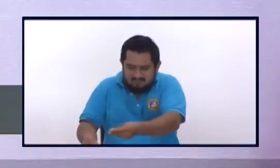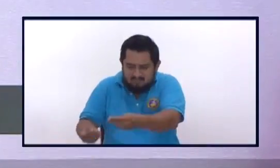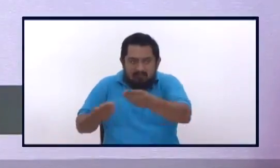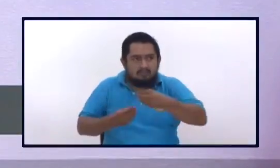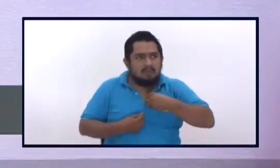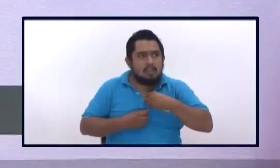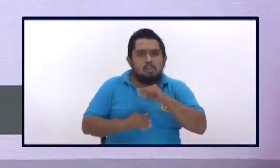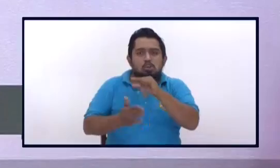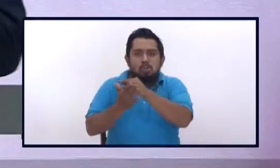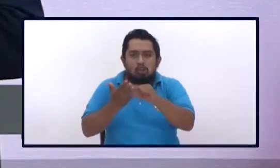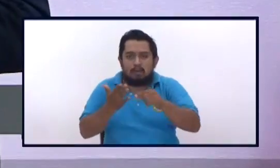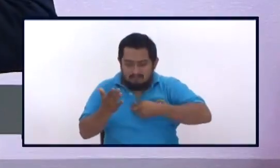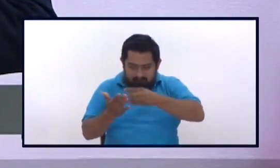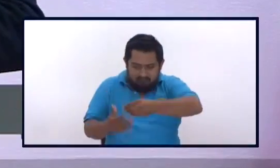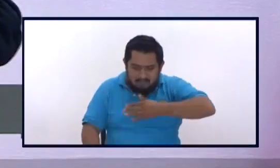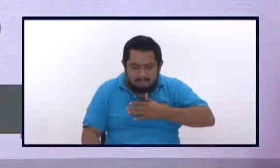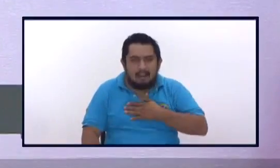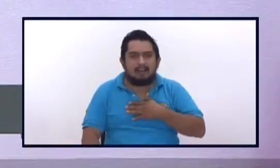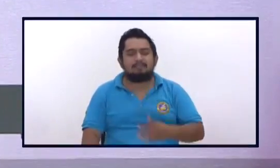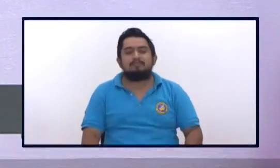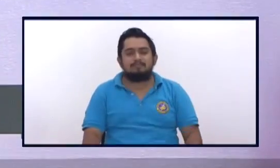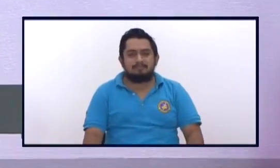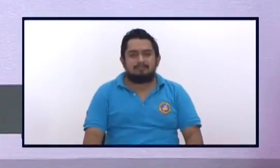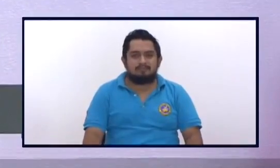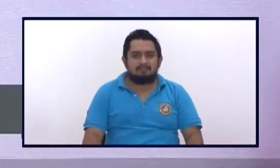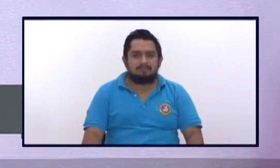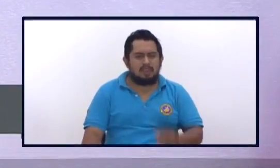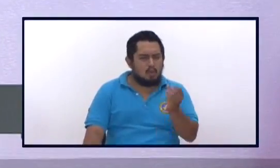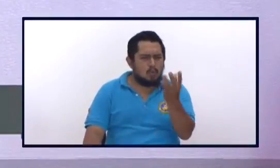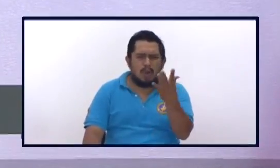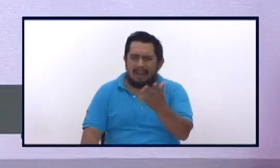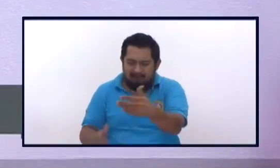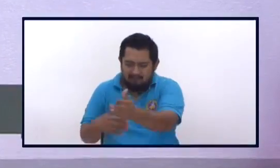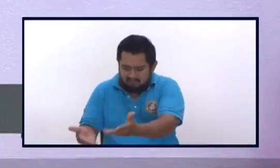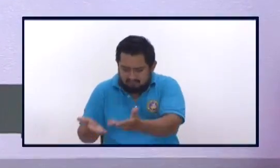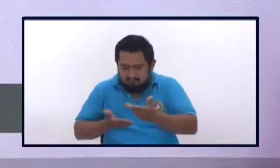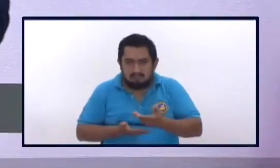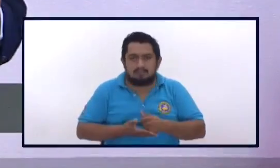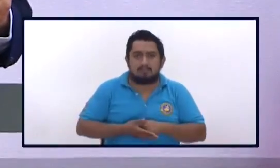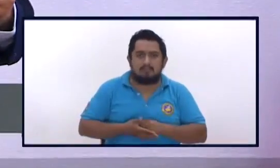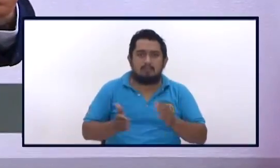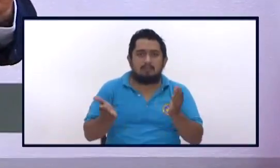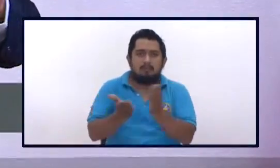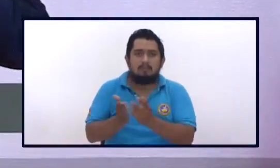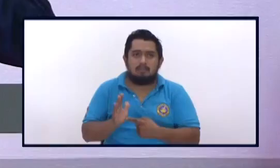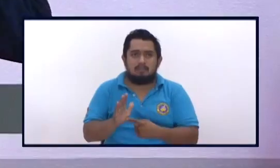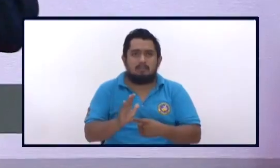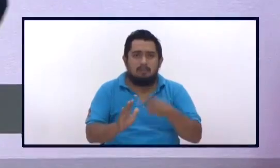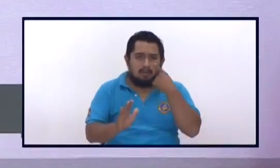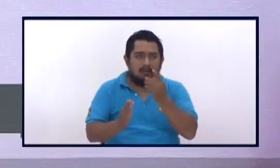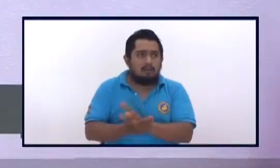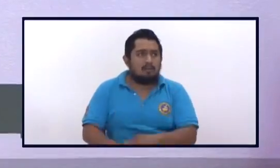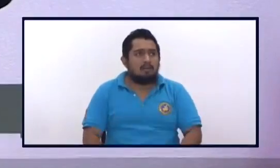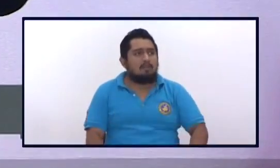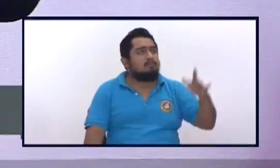hasta nombre le puse con liquid paper a mente para que no me lo es todo lea lo que dice señor qué bonito abrir la gaveta